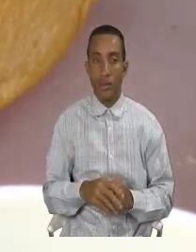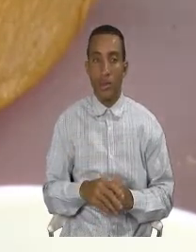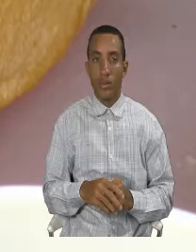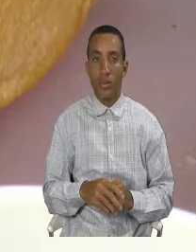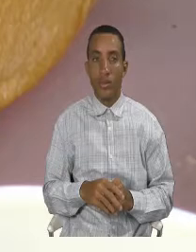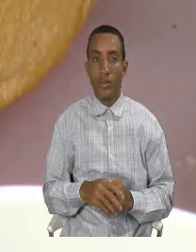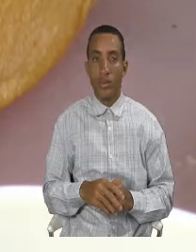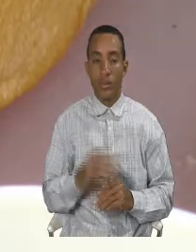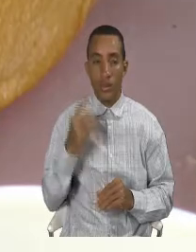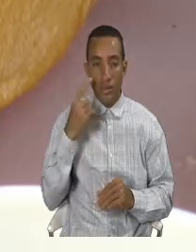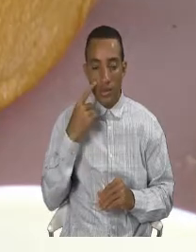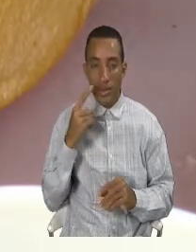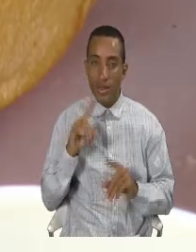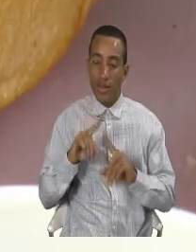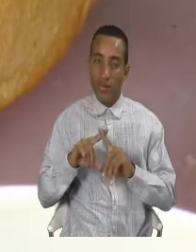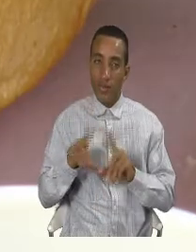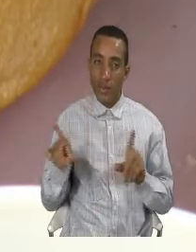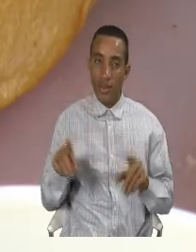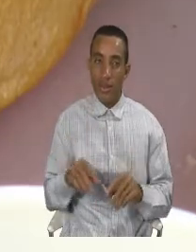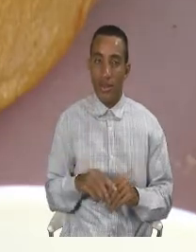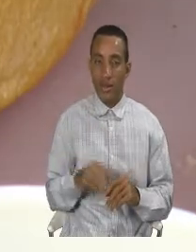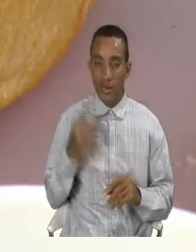se ve la diferencia entre los dos.